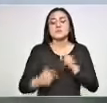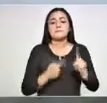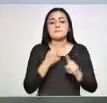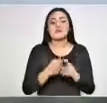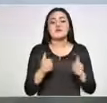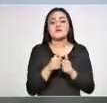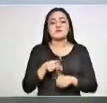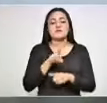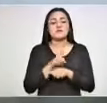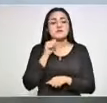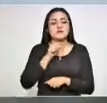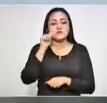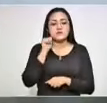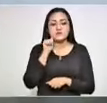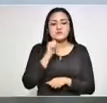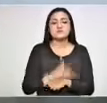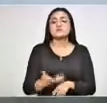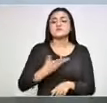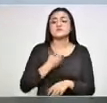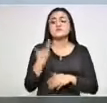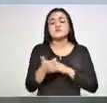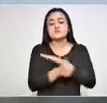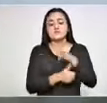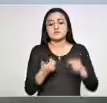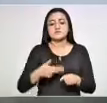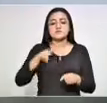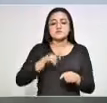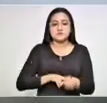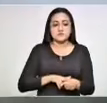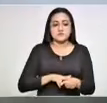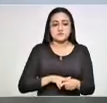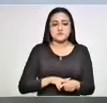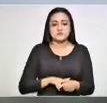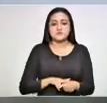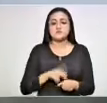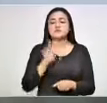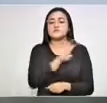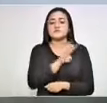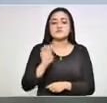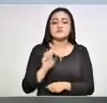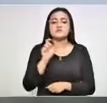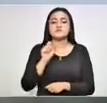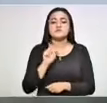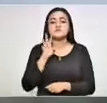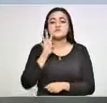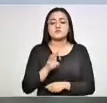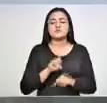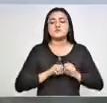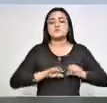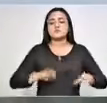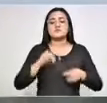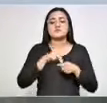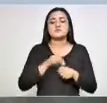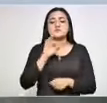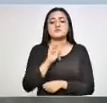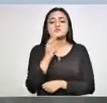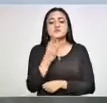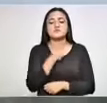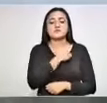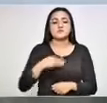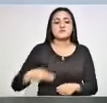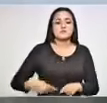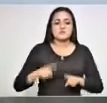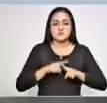en comparación al día de ayer. Tenemos casos activos ambulatorios y hospitalizados, 424 distribuidos en